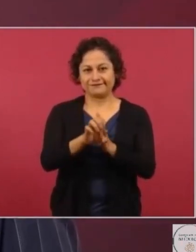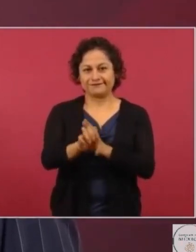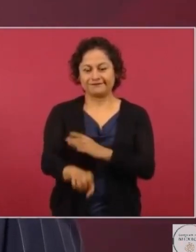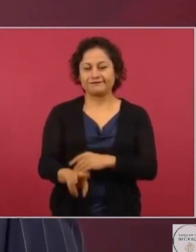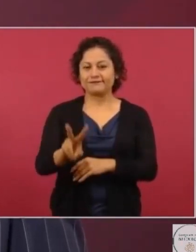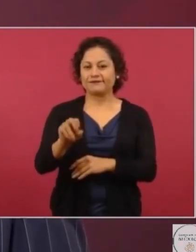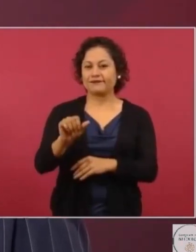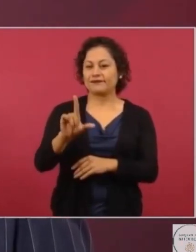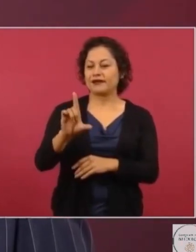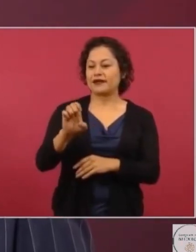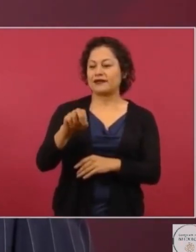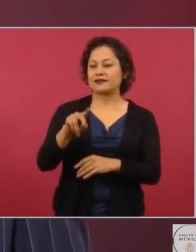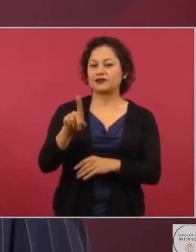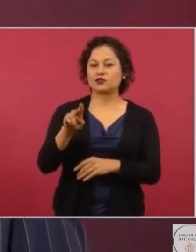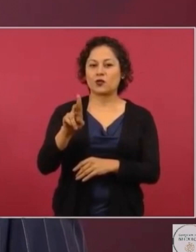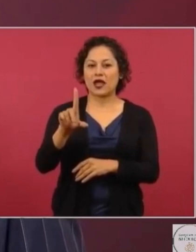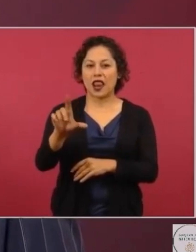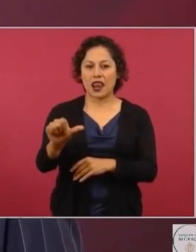enfrentando a sus caballos.